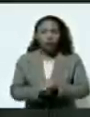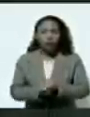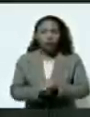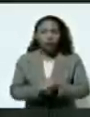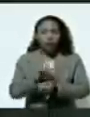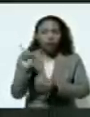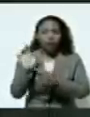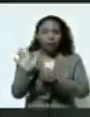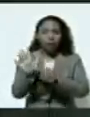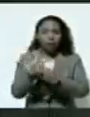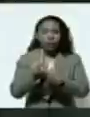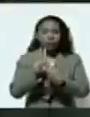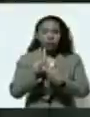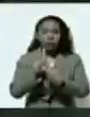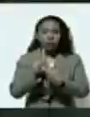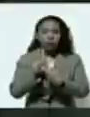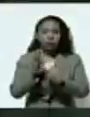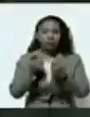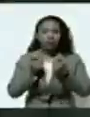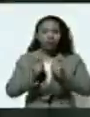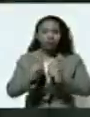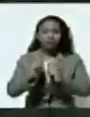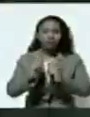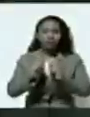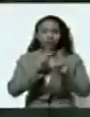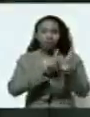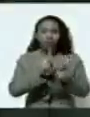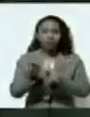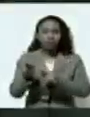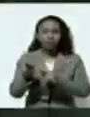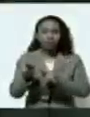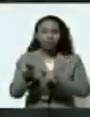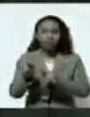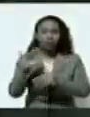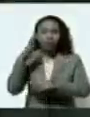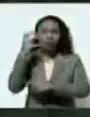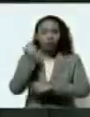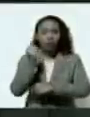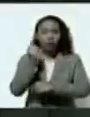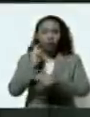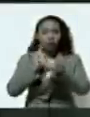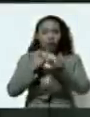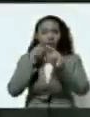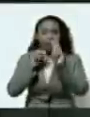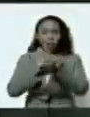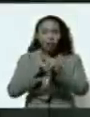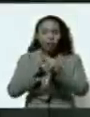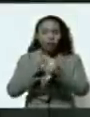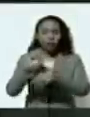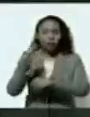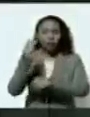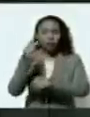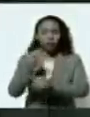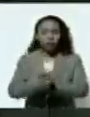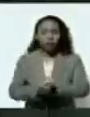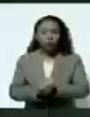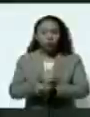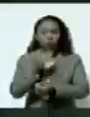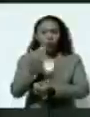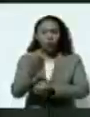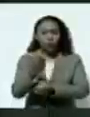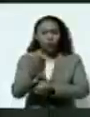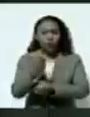ese planteamiento, esa pretensión, ese plan? ¿Lo han logrado determinar? Y segundo, usted aludió a